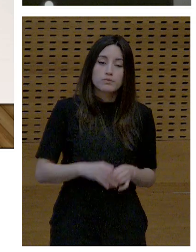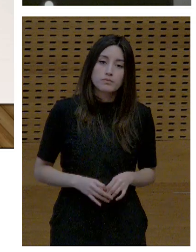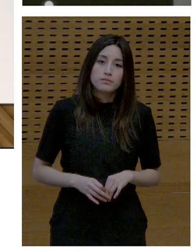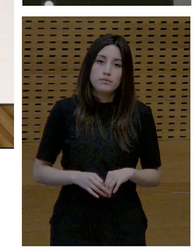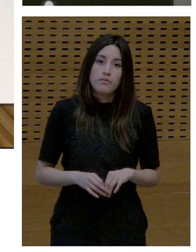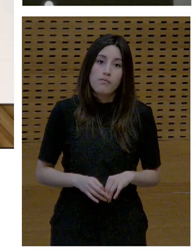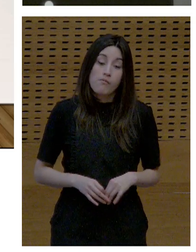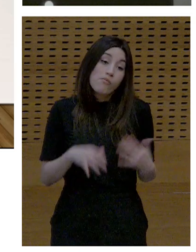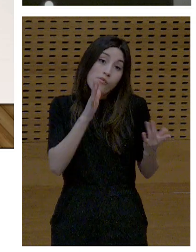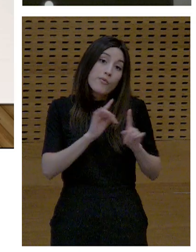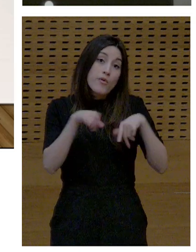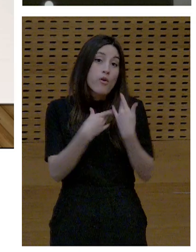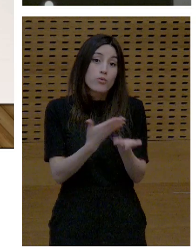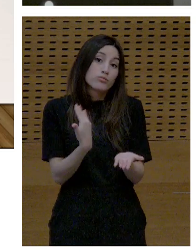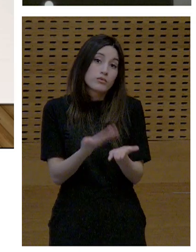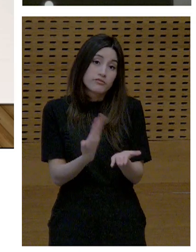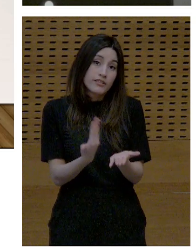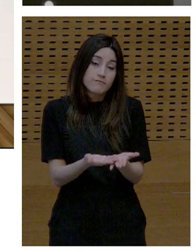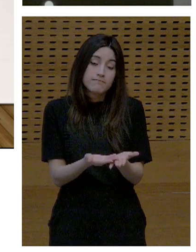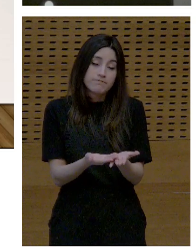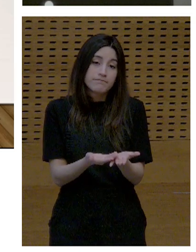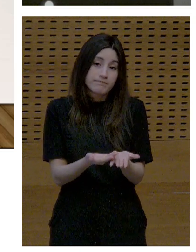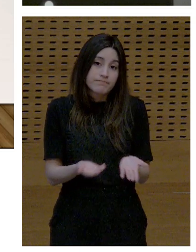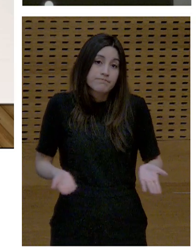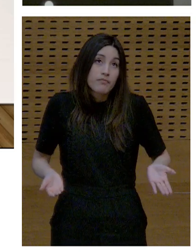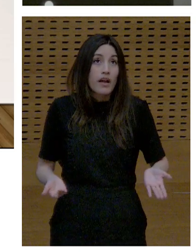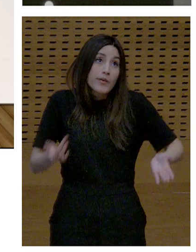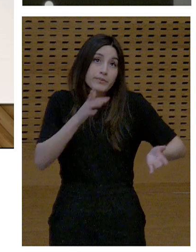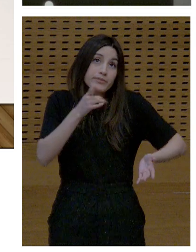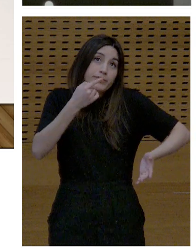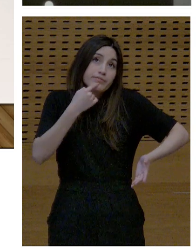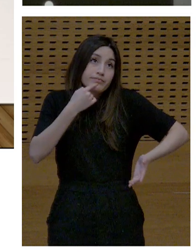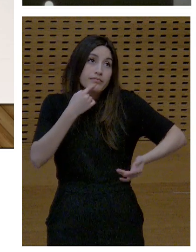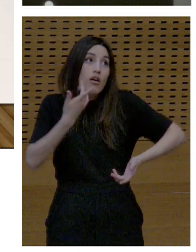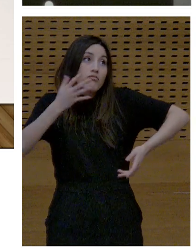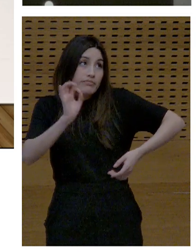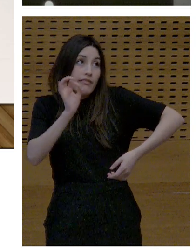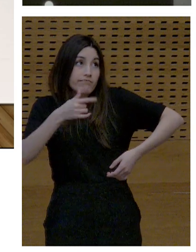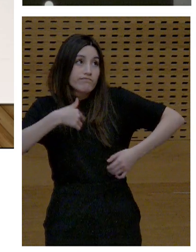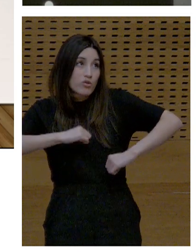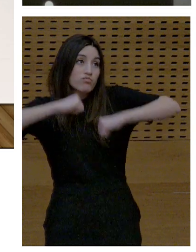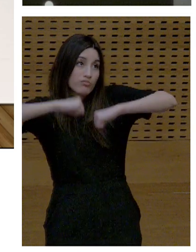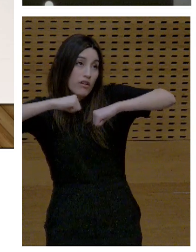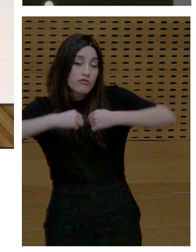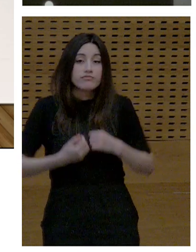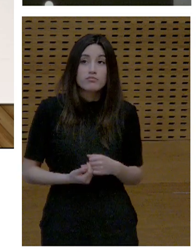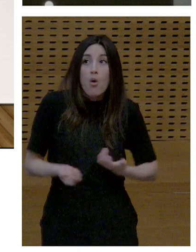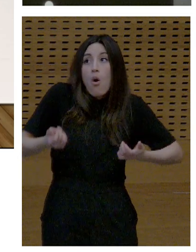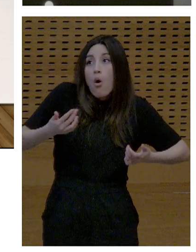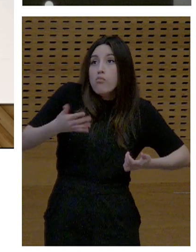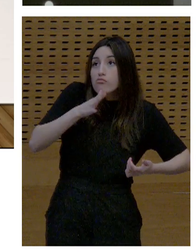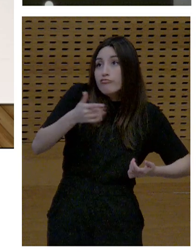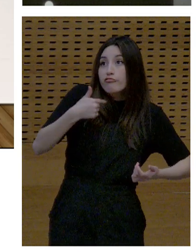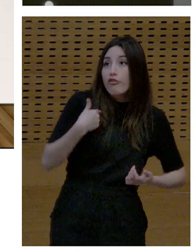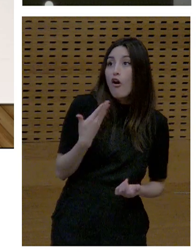porque lo justificamos. Pues lo que me pasa es que me hago mayor. Pues lo que me pasa es que me lesioné